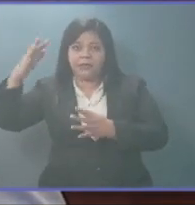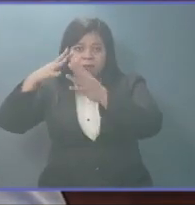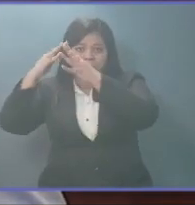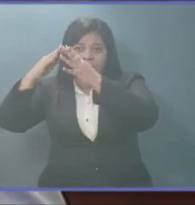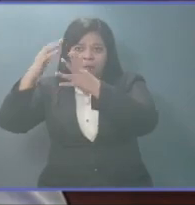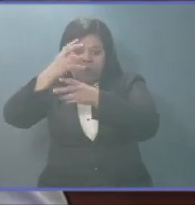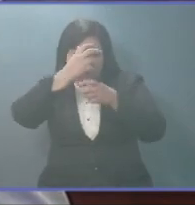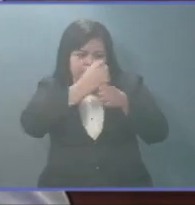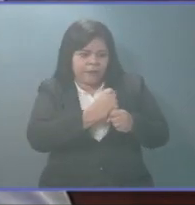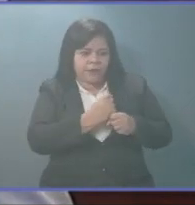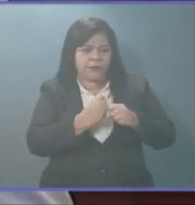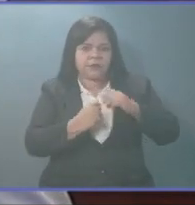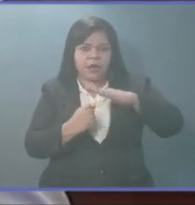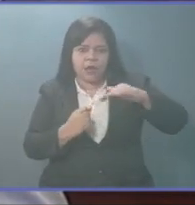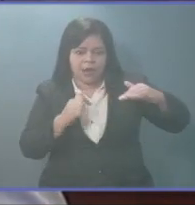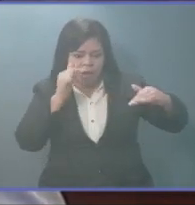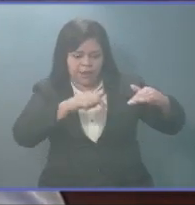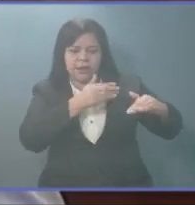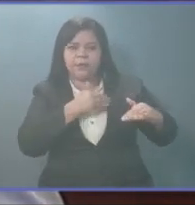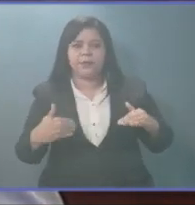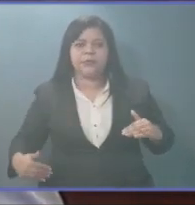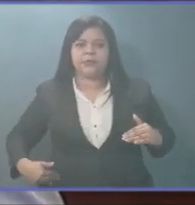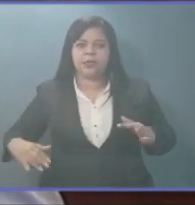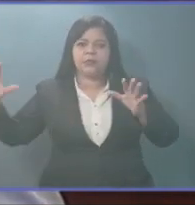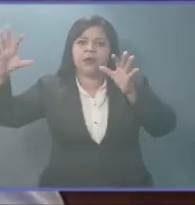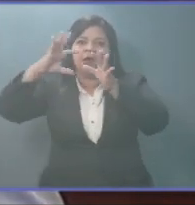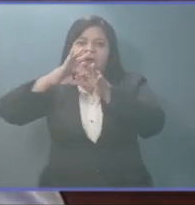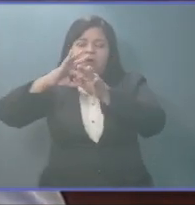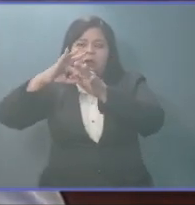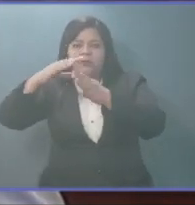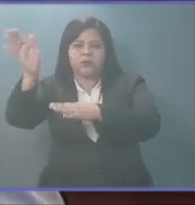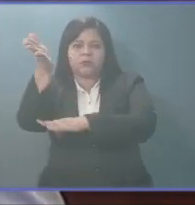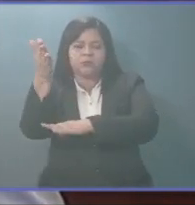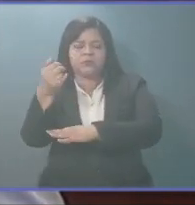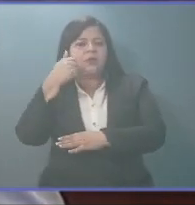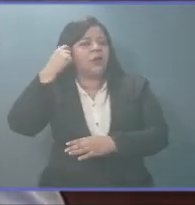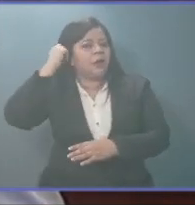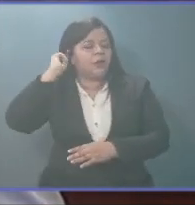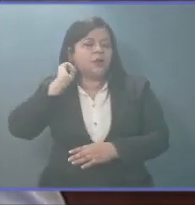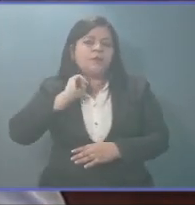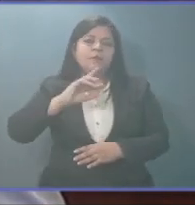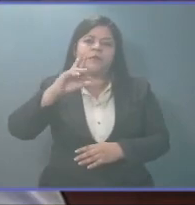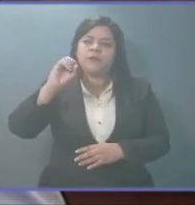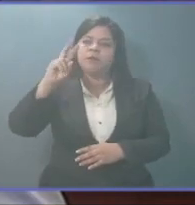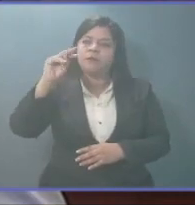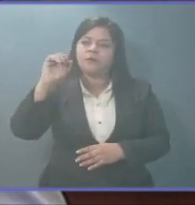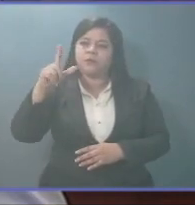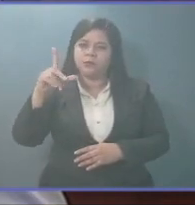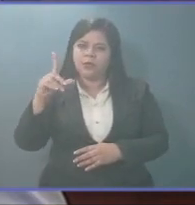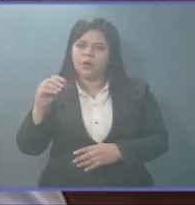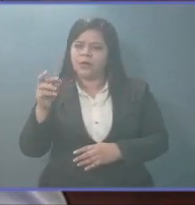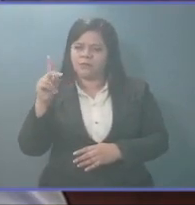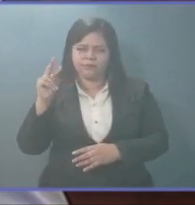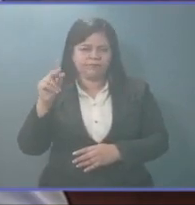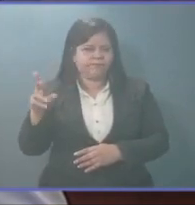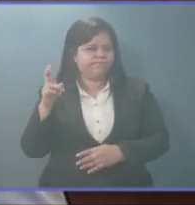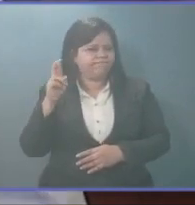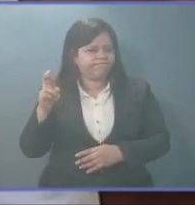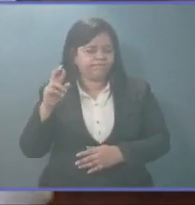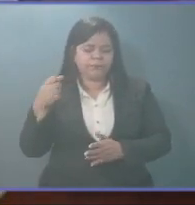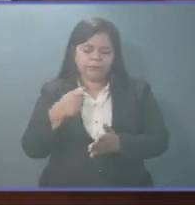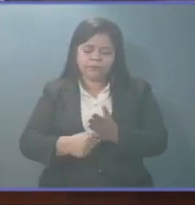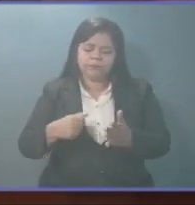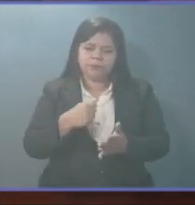nuestro presidente ha logrado con el gobierno de los Estados Unidos. El embajador Ronald Johnson ha sido nuestro gran amigo en esta lucha